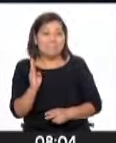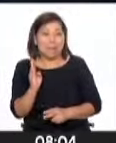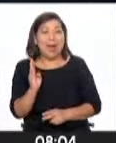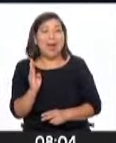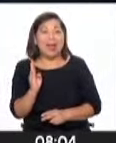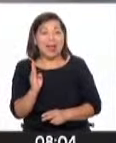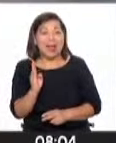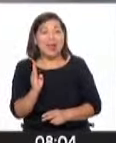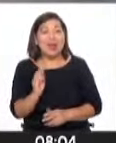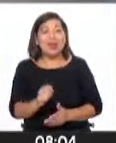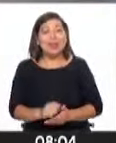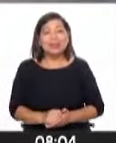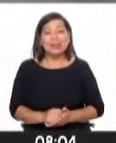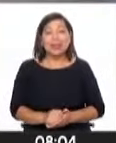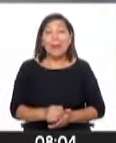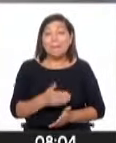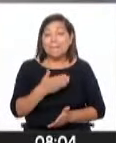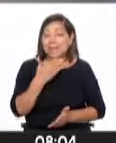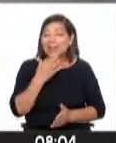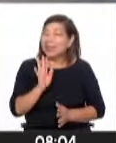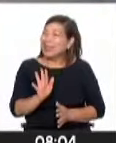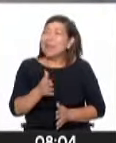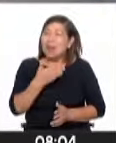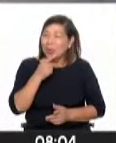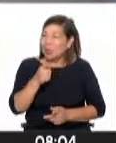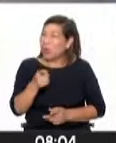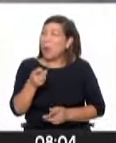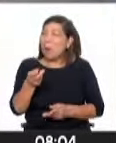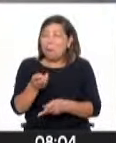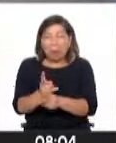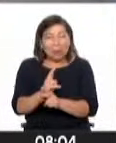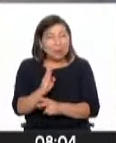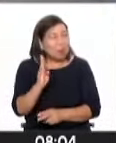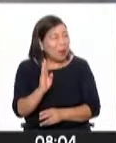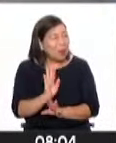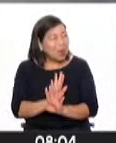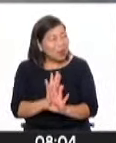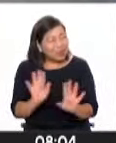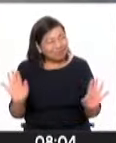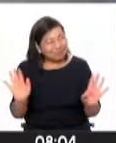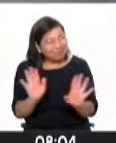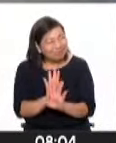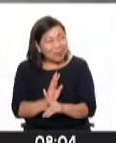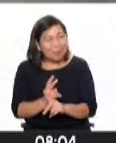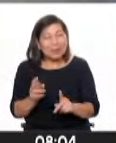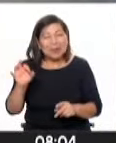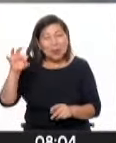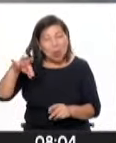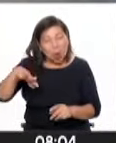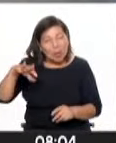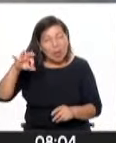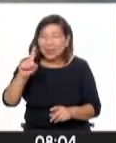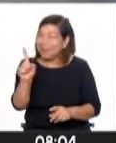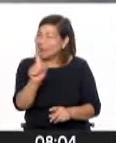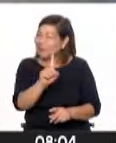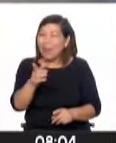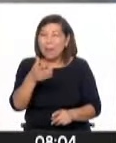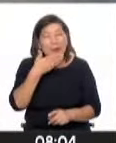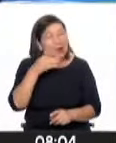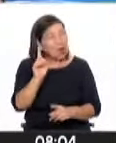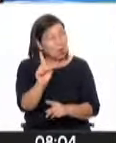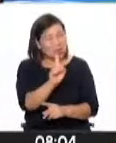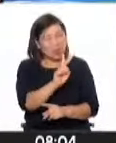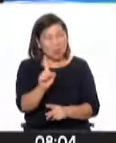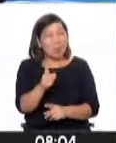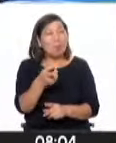Para resumir, en todo caso, es mejor evitar este tipo de situaciones que puedan involucrar este préstamo gota a gota. O sea, sí, buscar sí. Alternativas,